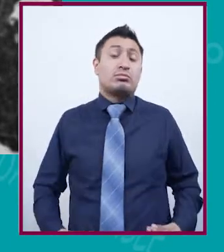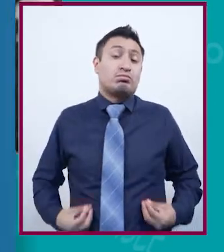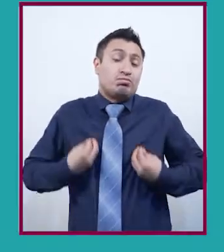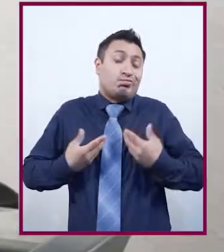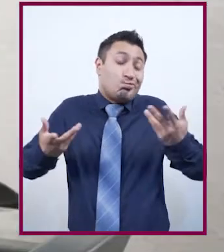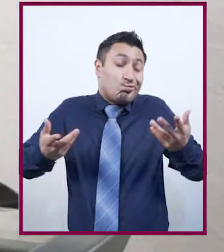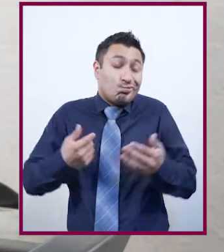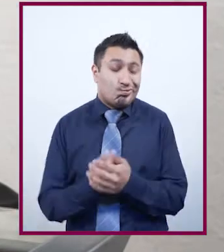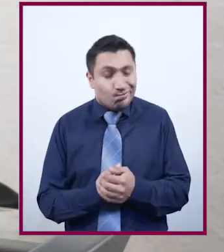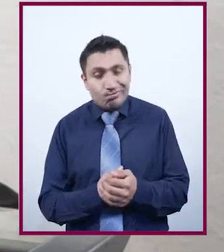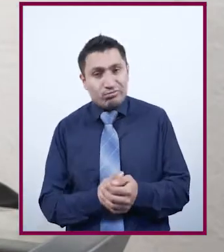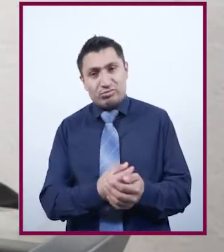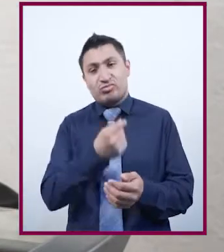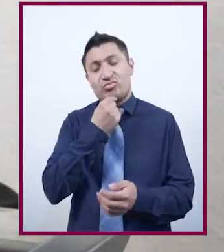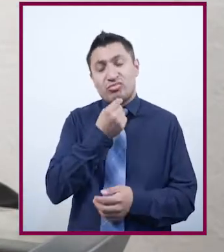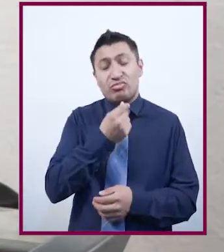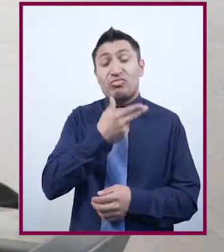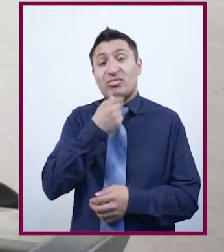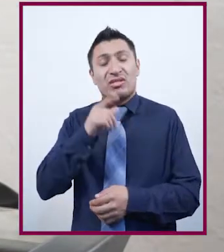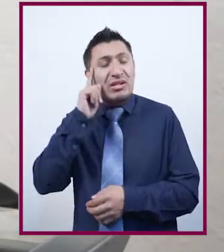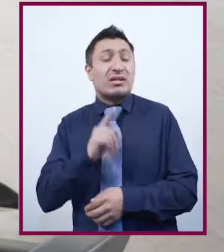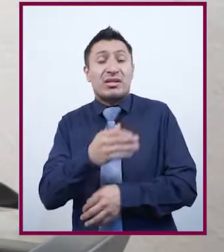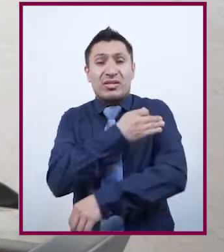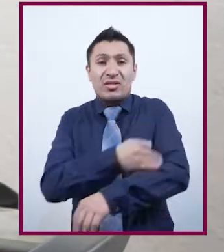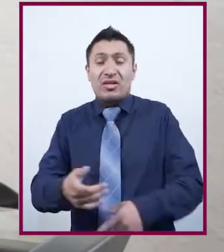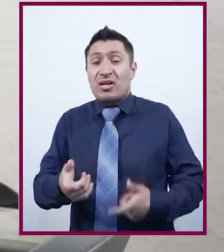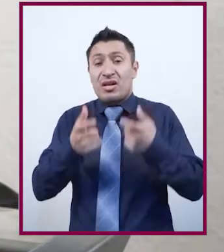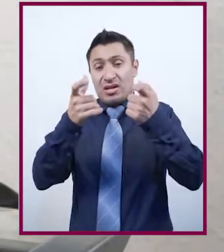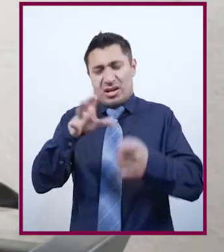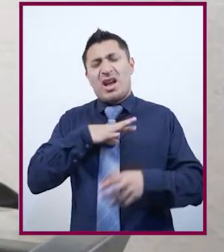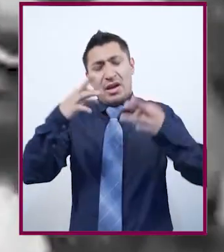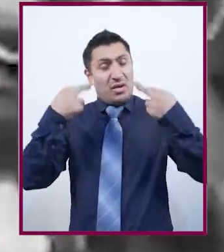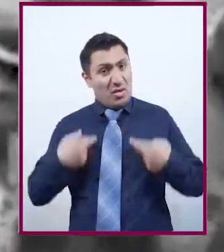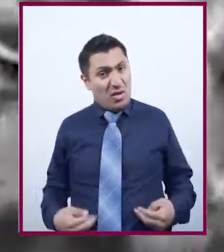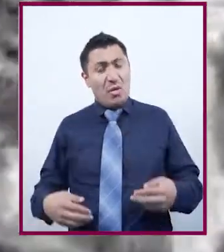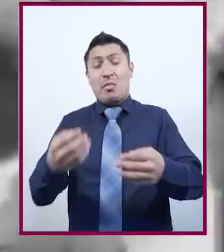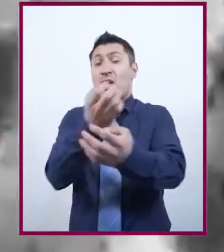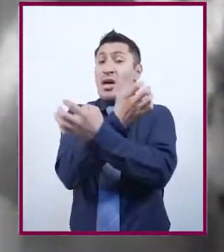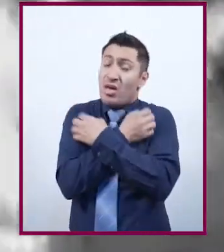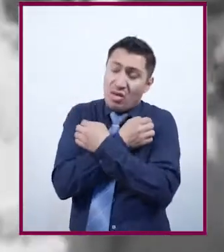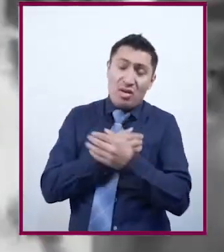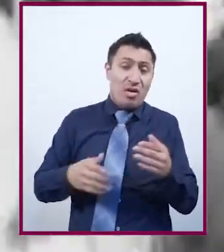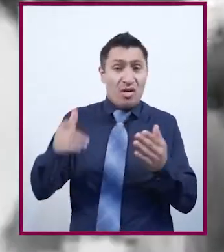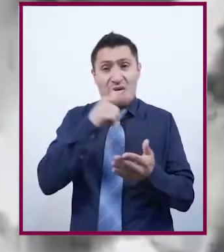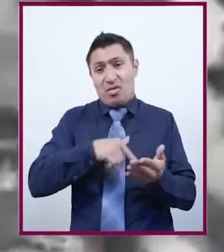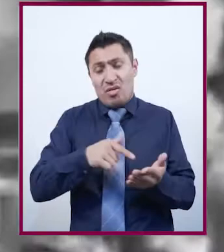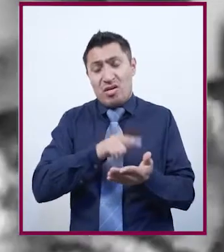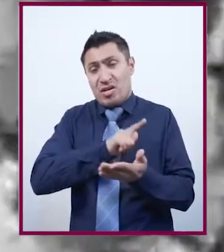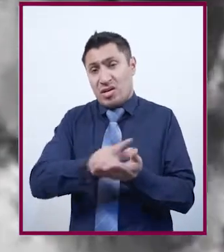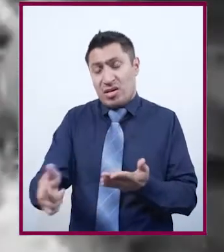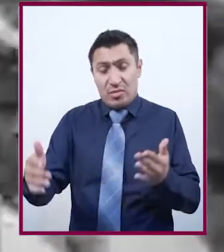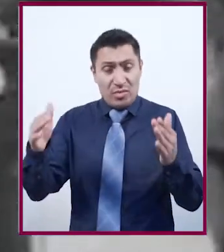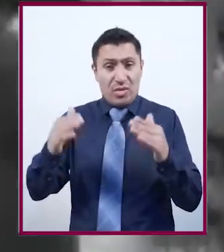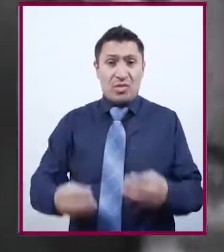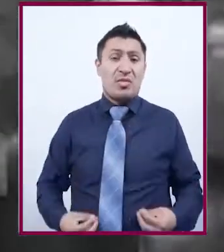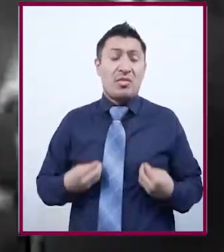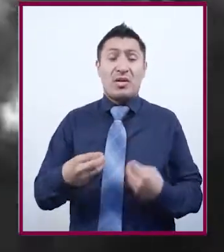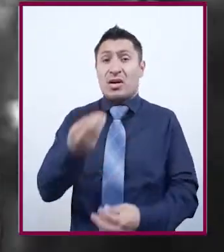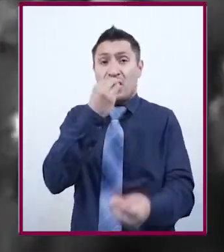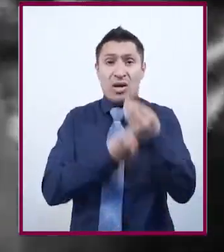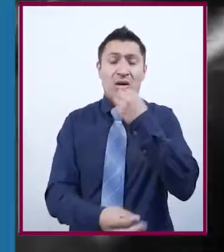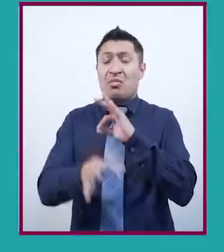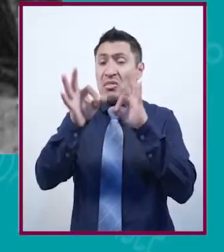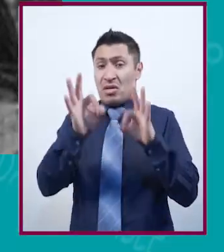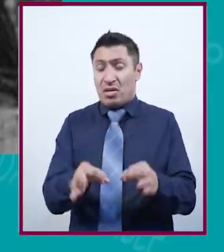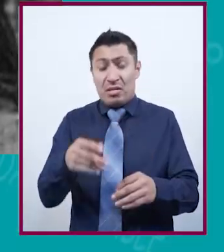calles. En contraste, los niños y niñas de familias ricas tenían vestido, educación, un lugar limpio donde vivir y una dieta rica